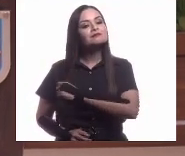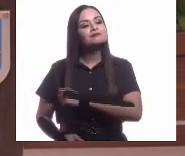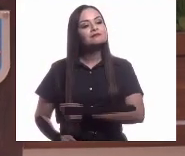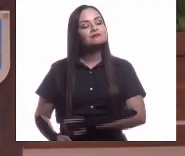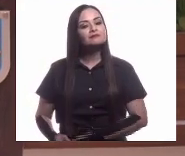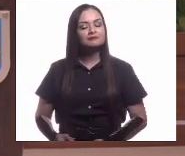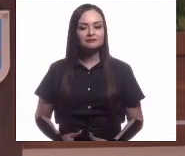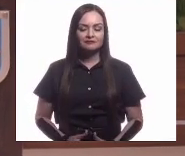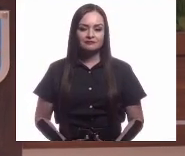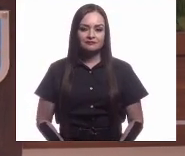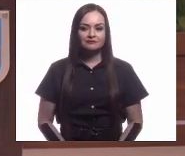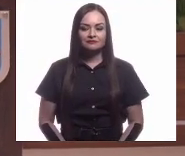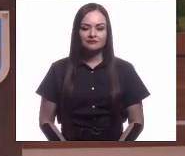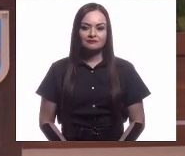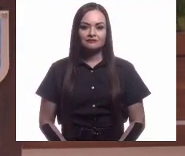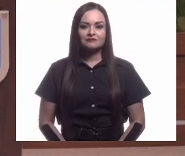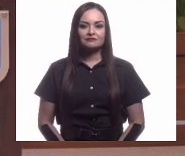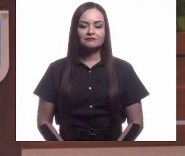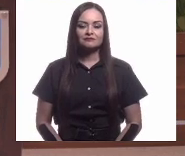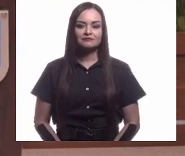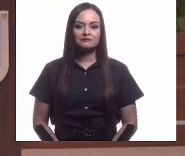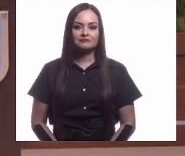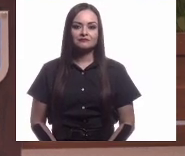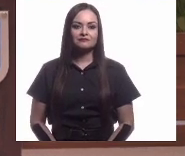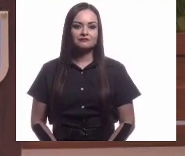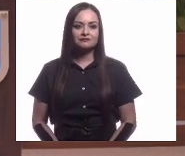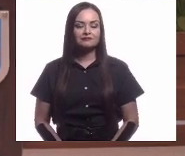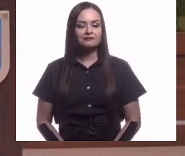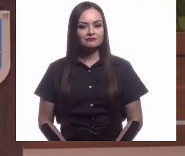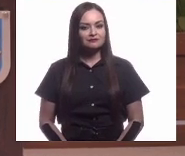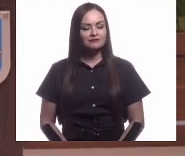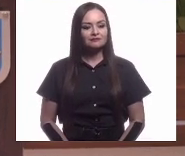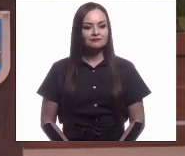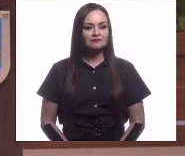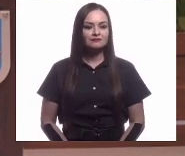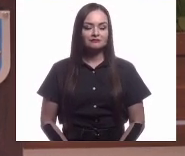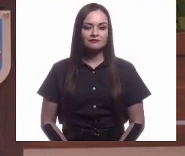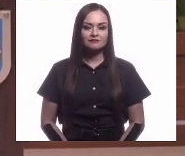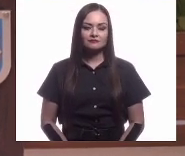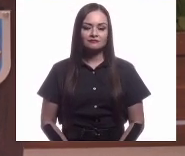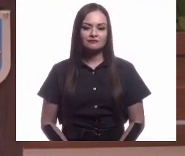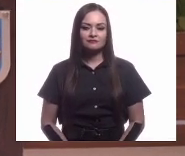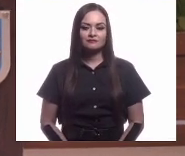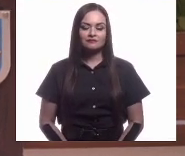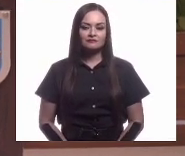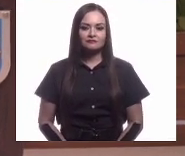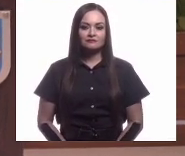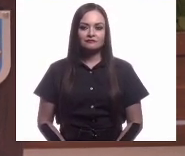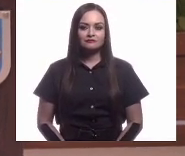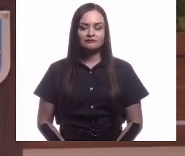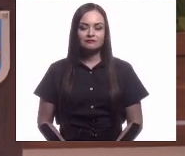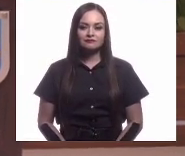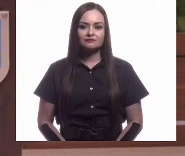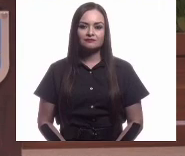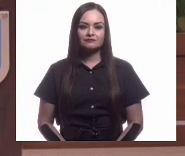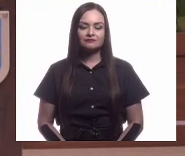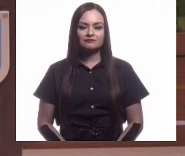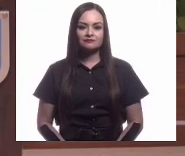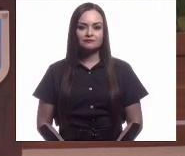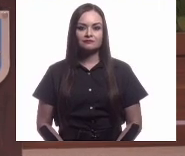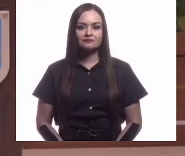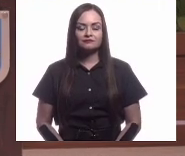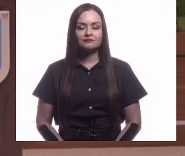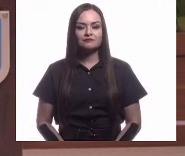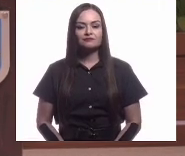Gracias. merecen eso y más.